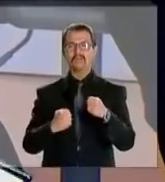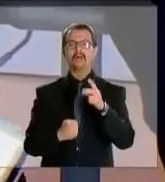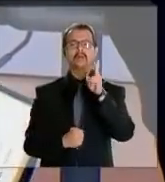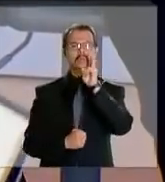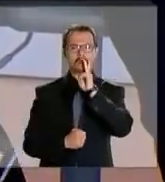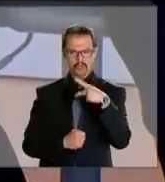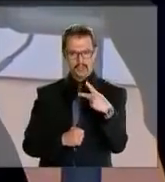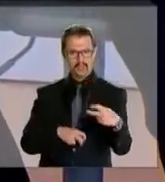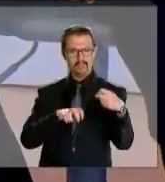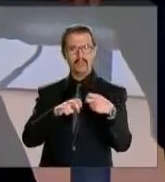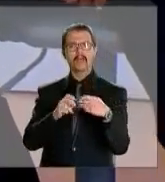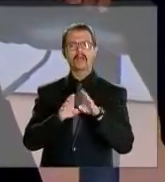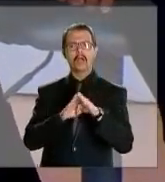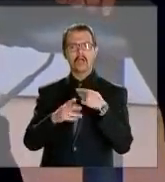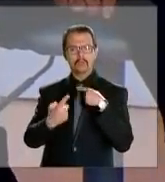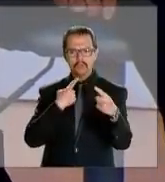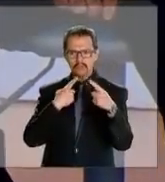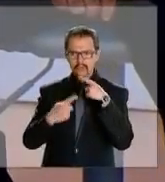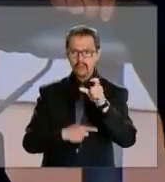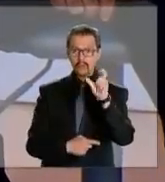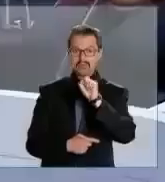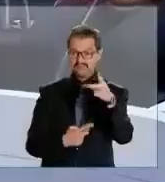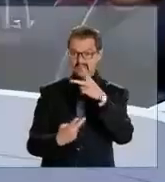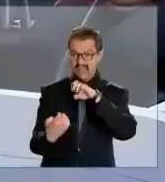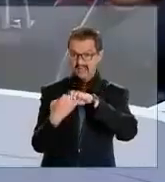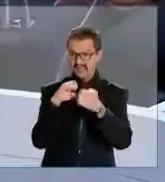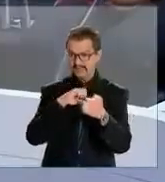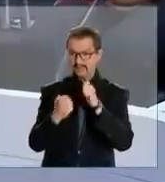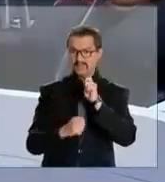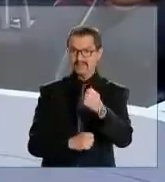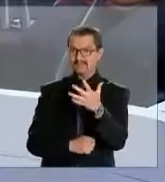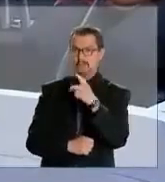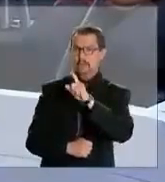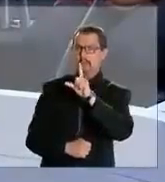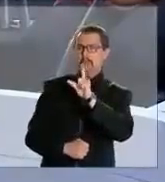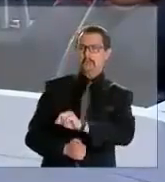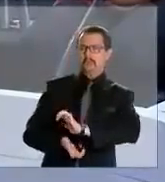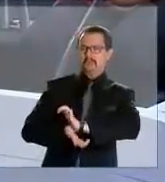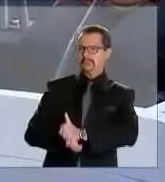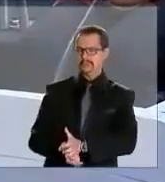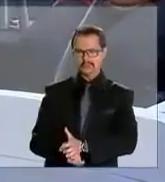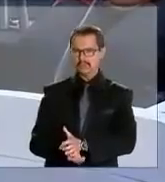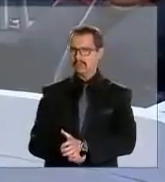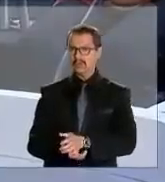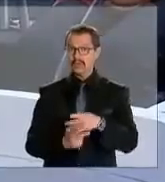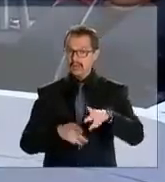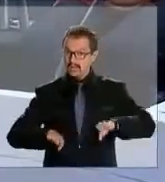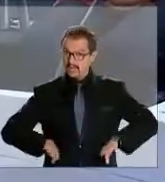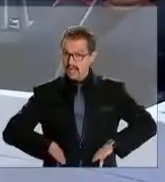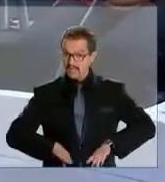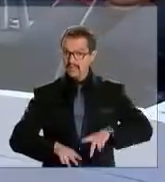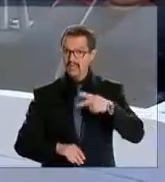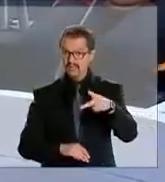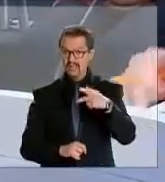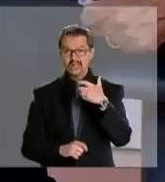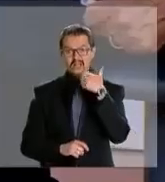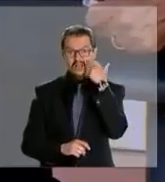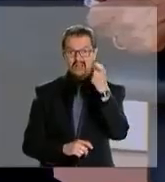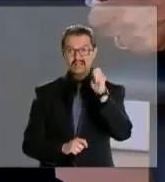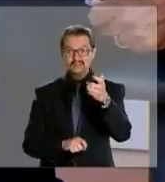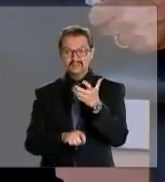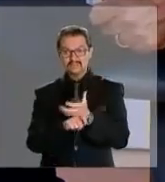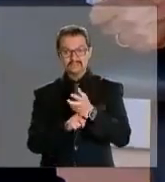y se ha dedicado a tratar de aplastarlos no observar una ley de vida básica quieres que el de enfrente te respete empieza por